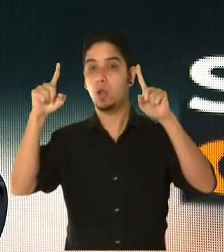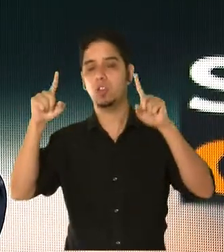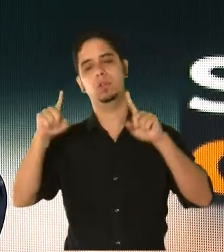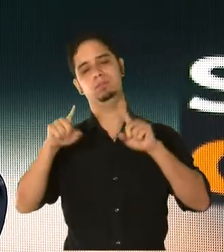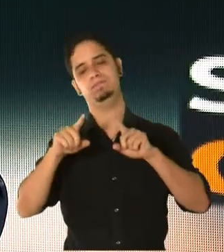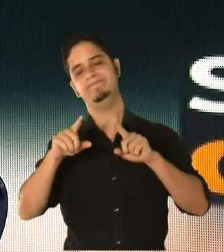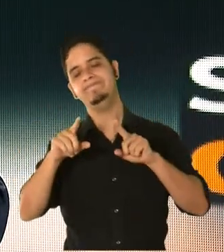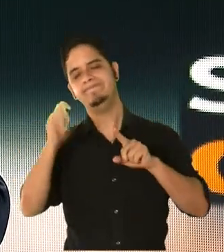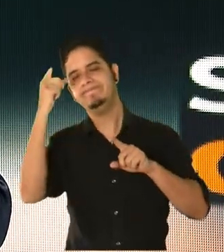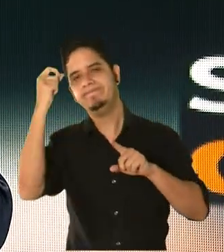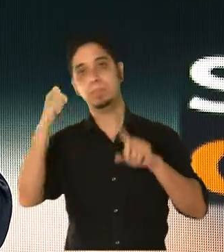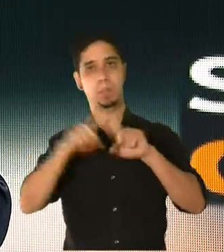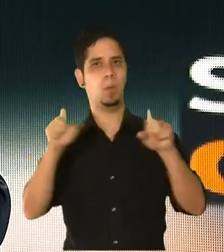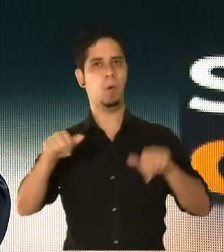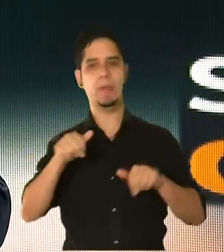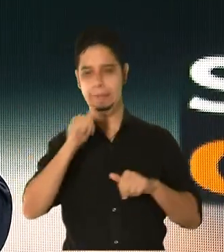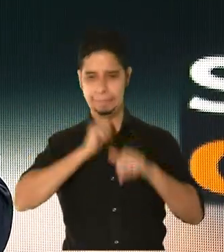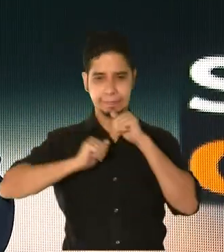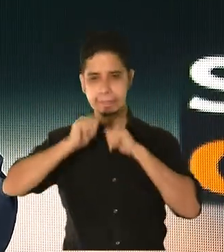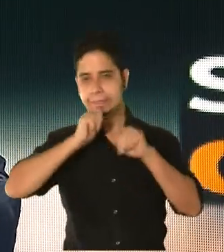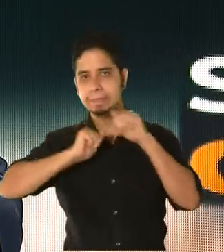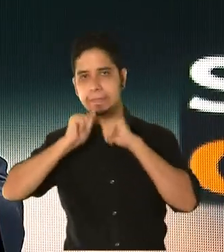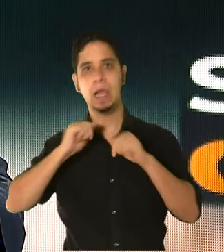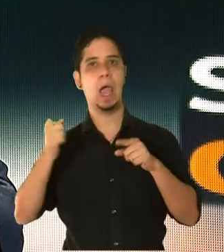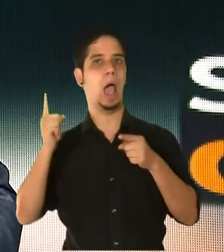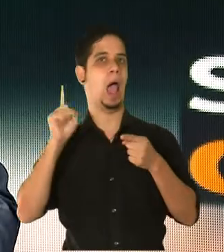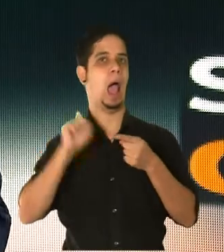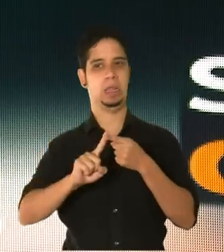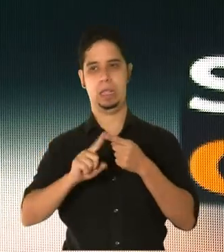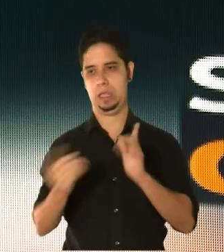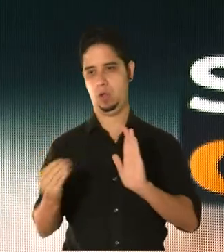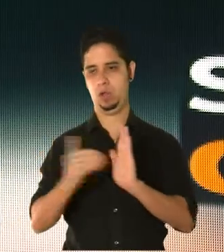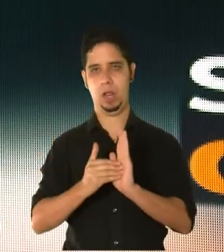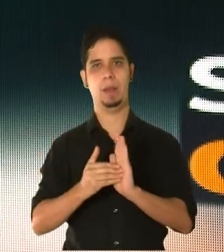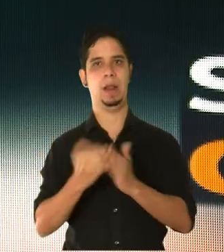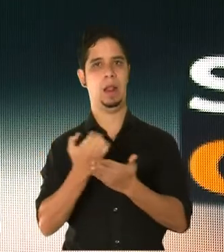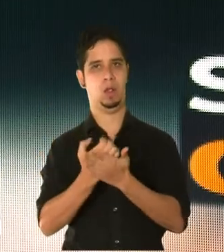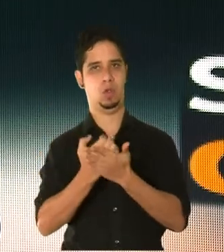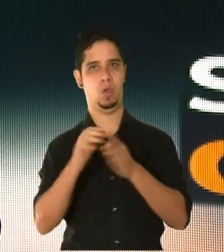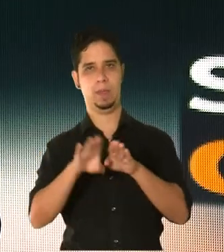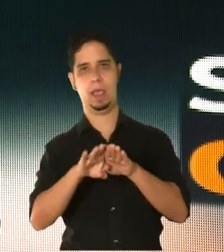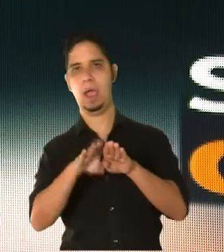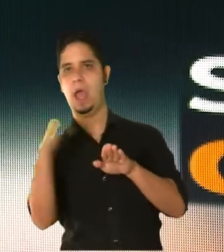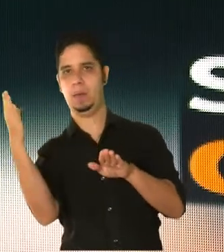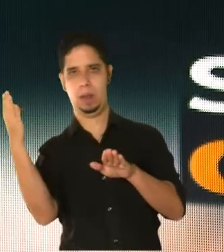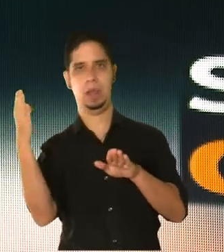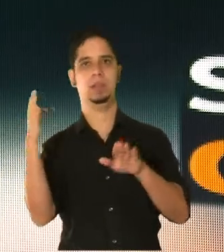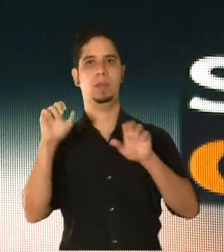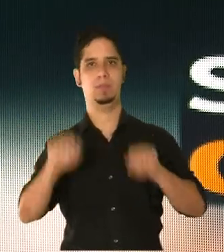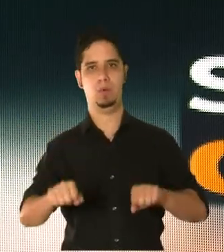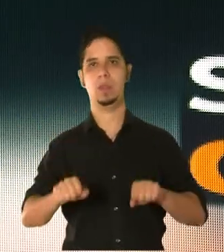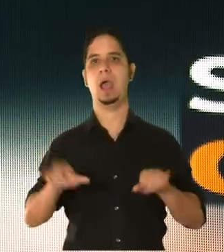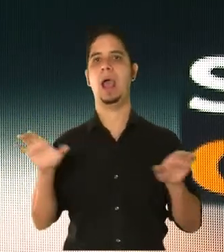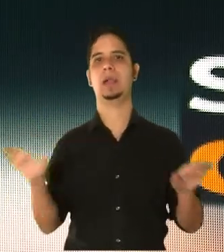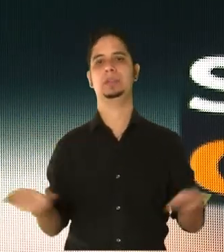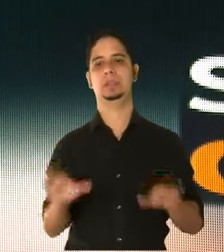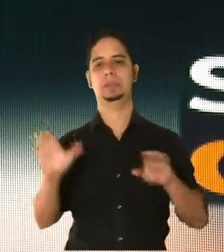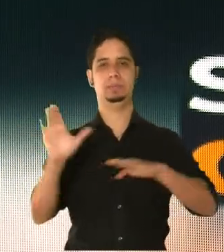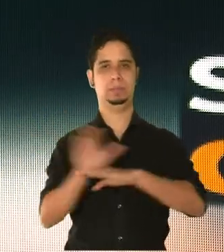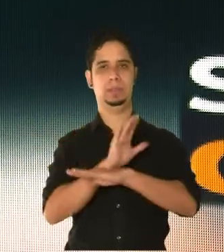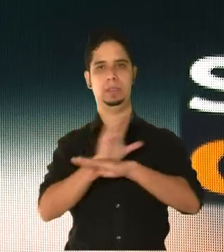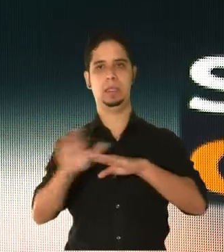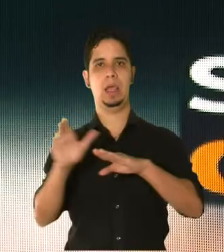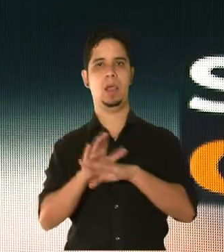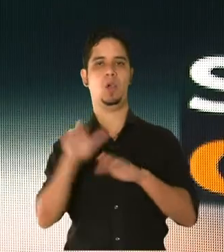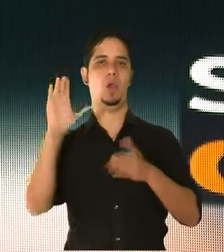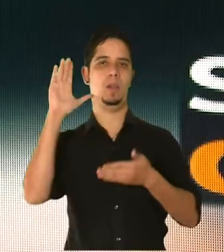también puede sobrevivir hasta que llegue el momento de que se abra un poco más al puerto rico y se puede hacer negocios bajo unas condiciones menos